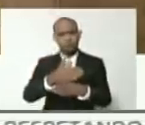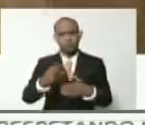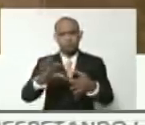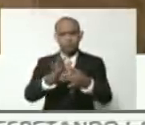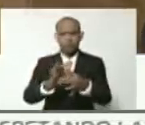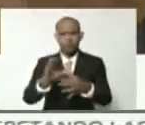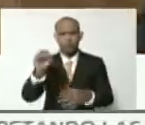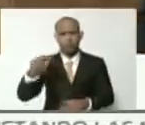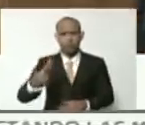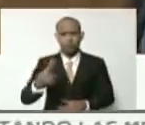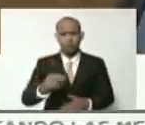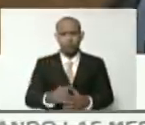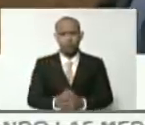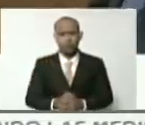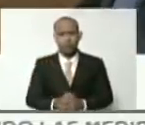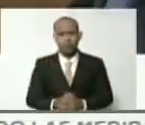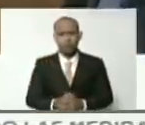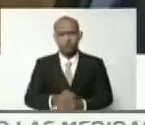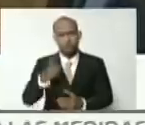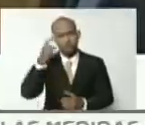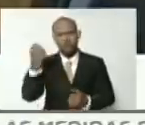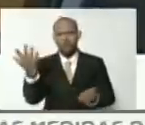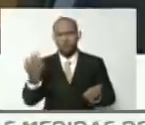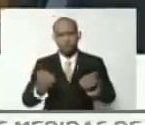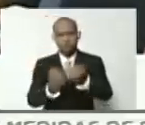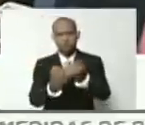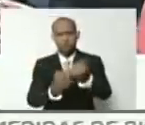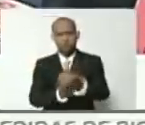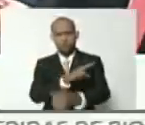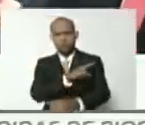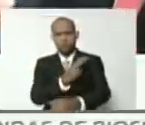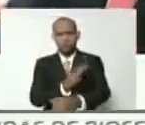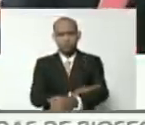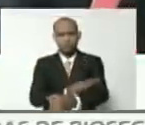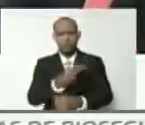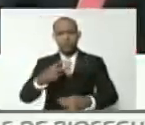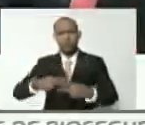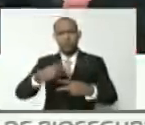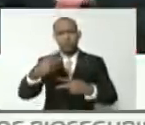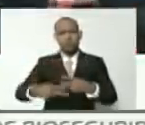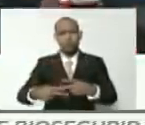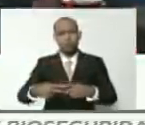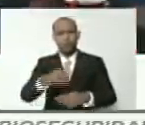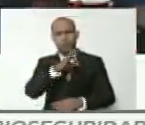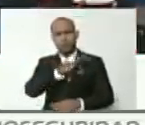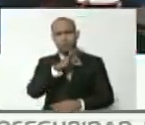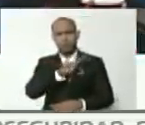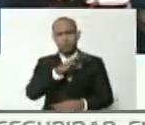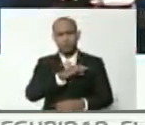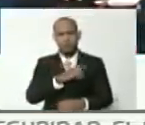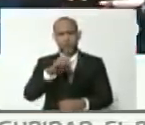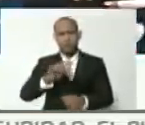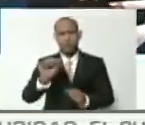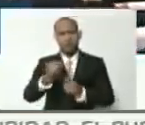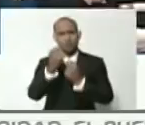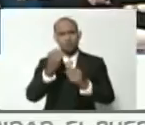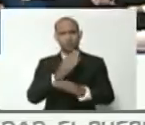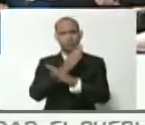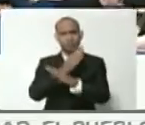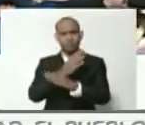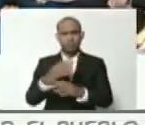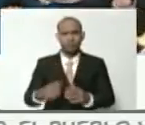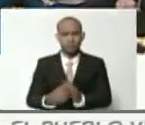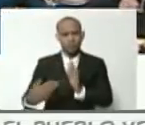de las Naciones Unidas para fortalecer los programas de protección social y contrarrestar el impacto del bloqueo económico,